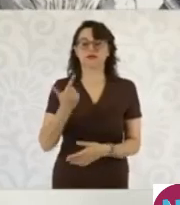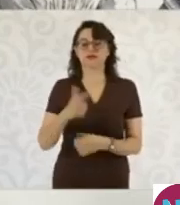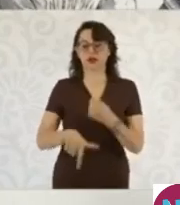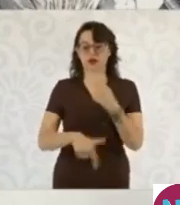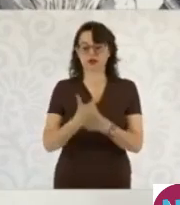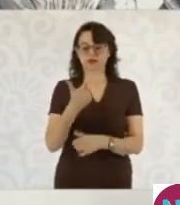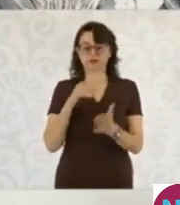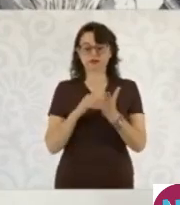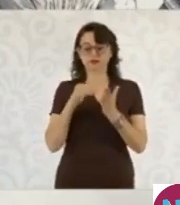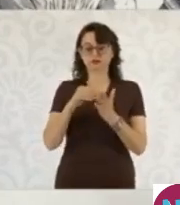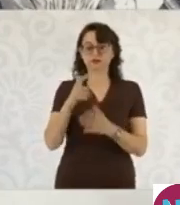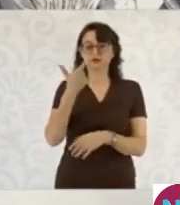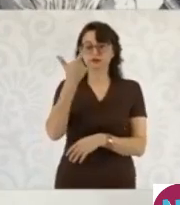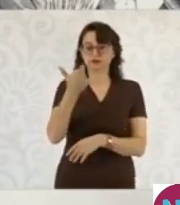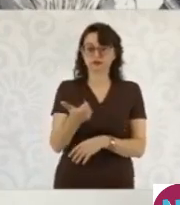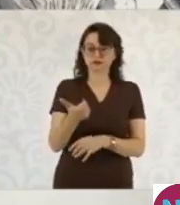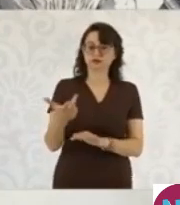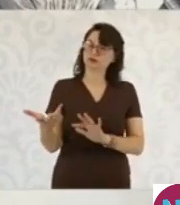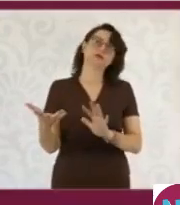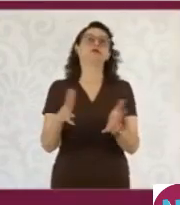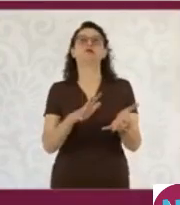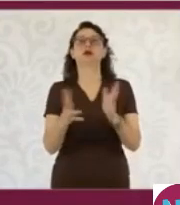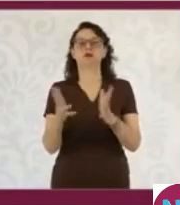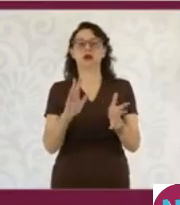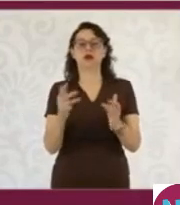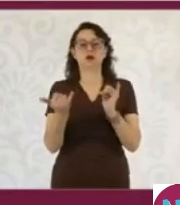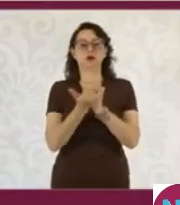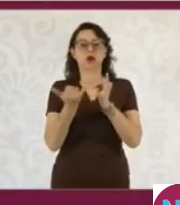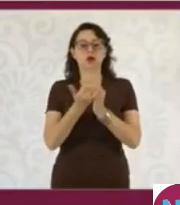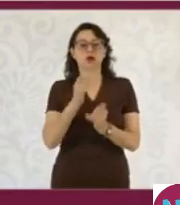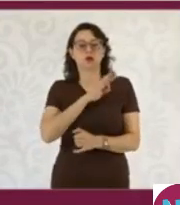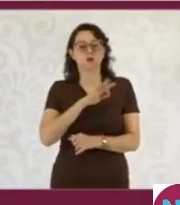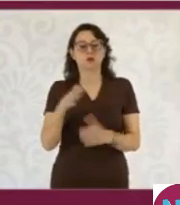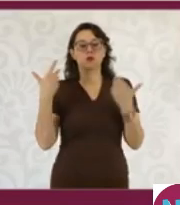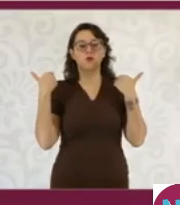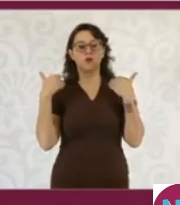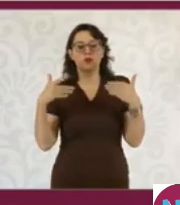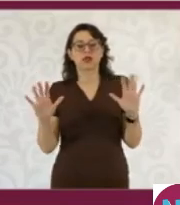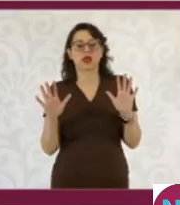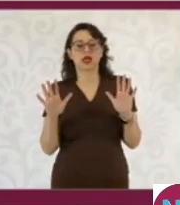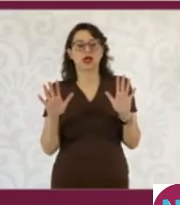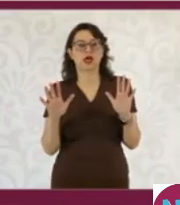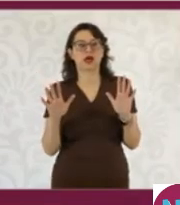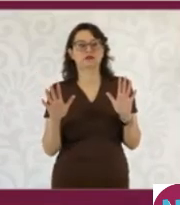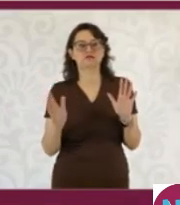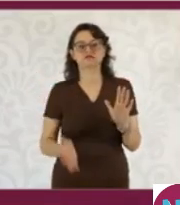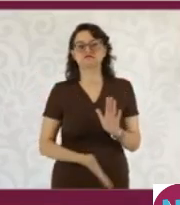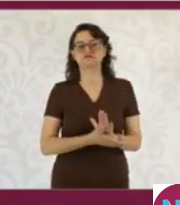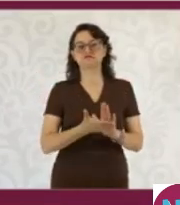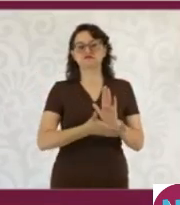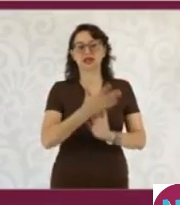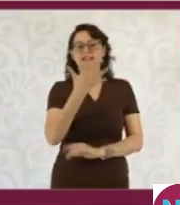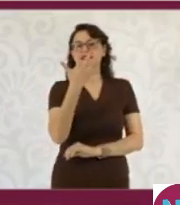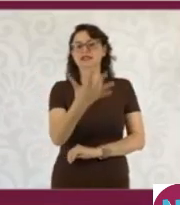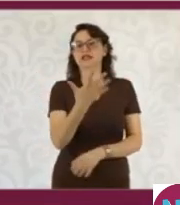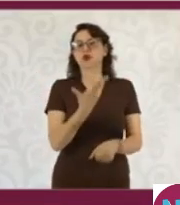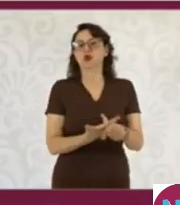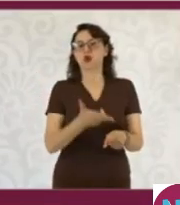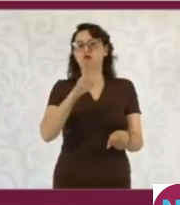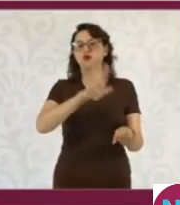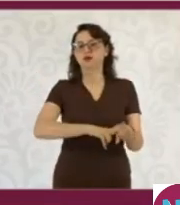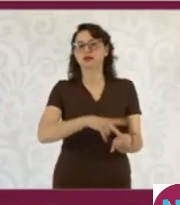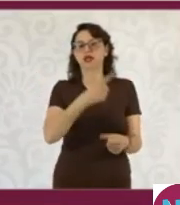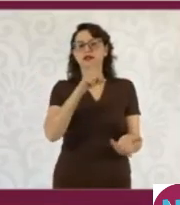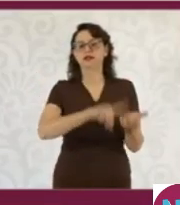12,000 millones de pesos es más o menos el equivalente a construir de cero y equipar 5 hospitales de